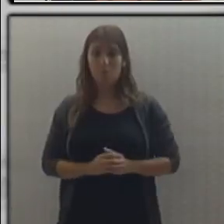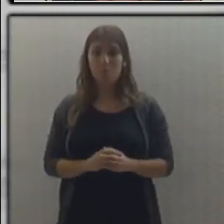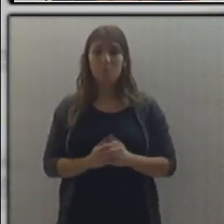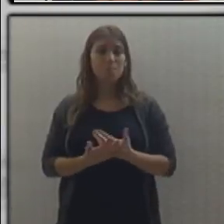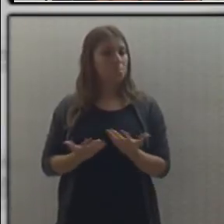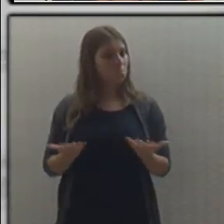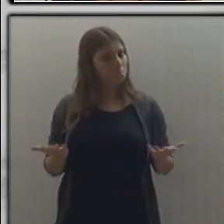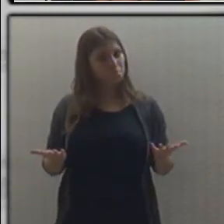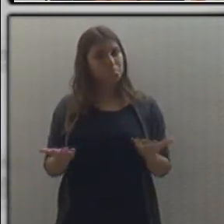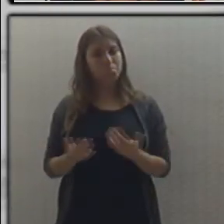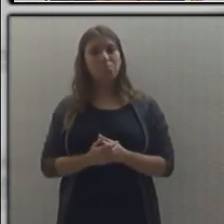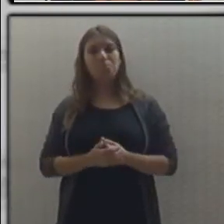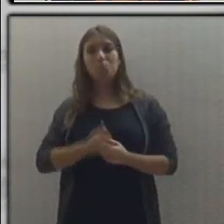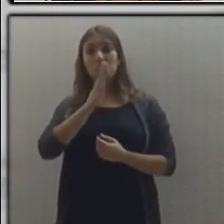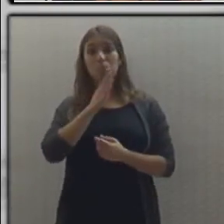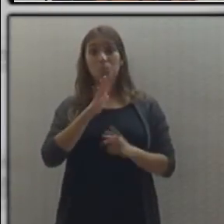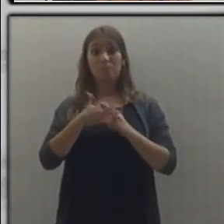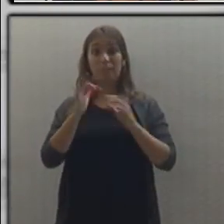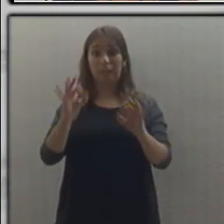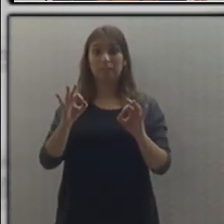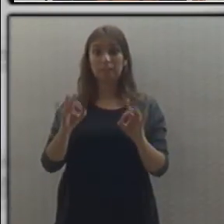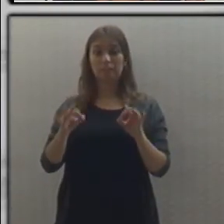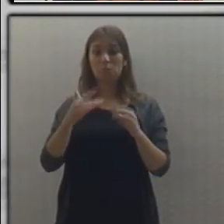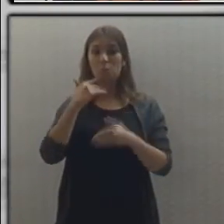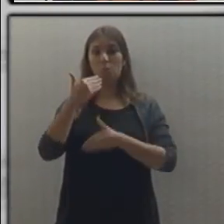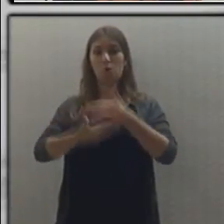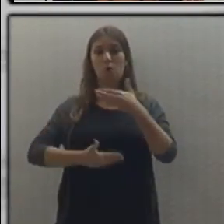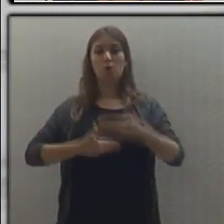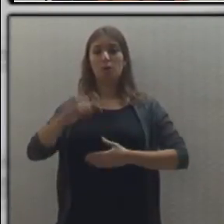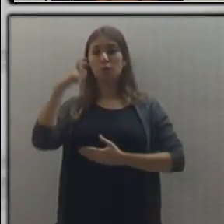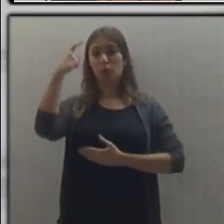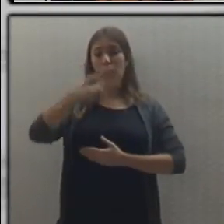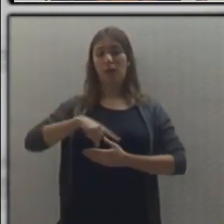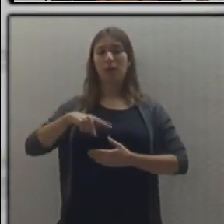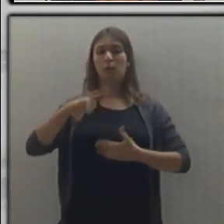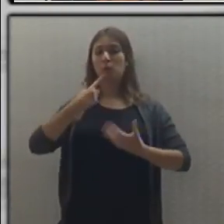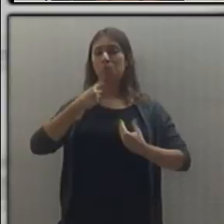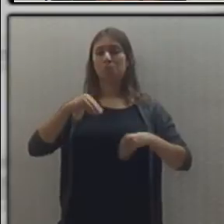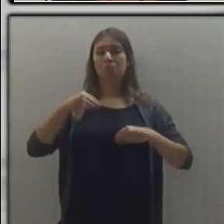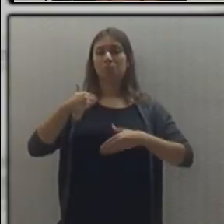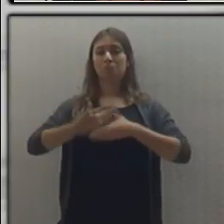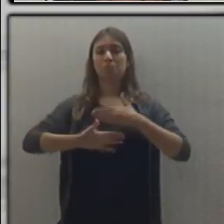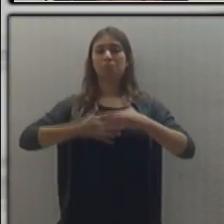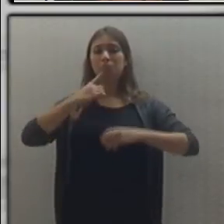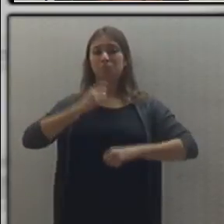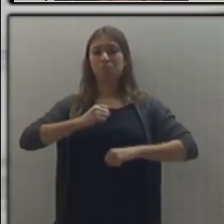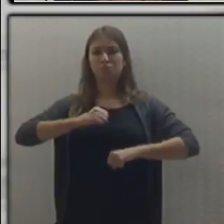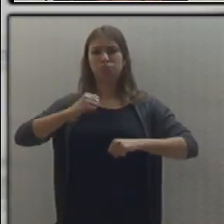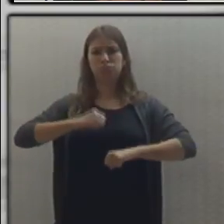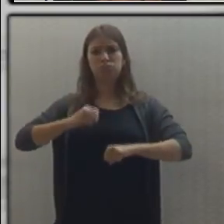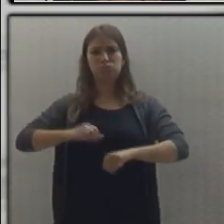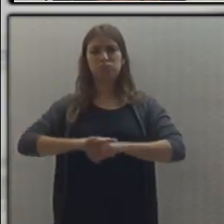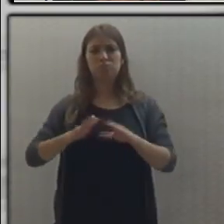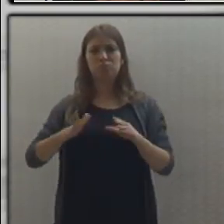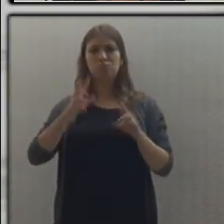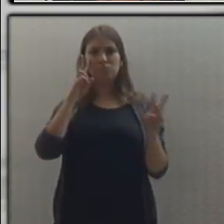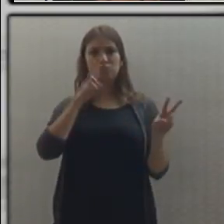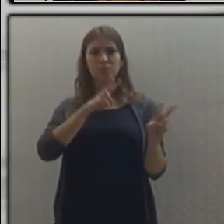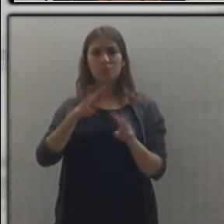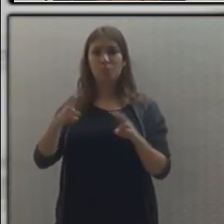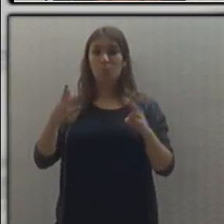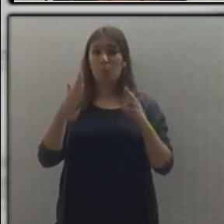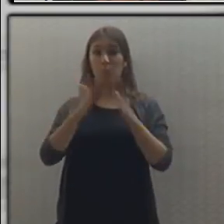Entonces nos encontramos frente a esa realidad, ese proceso de envejecimiento de la población y de un parque de viviendas